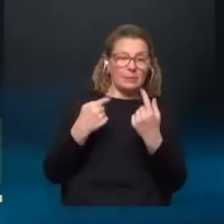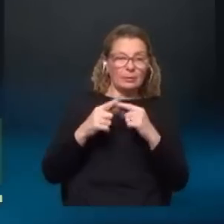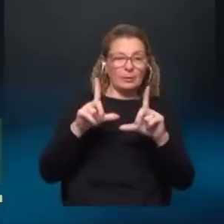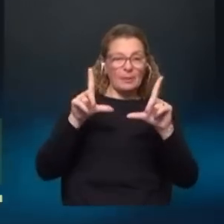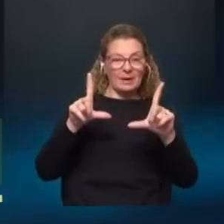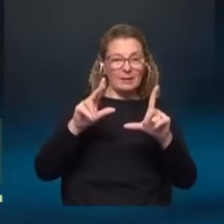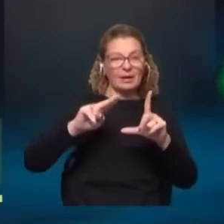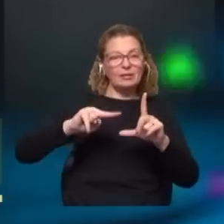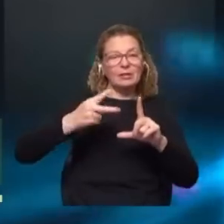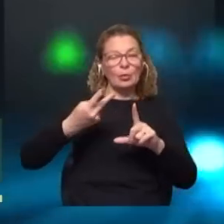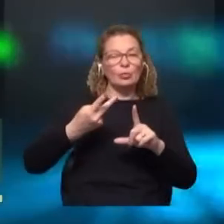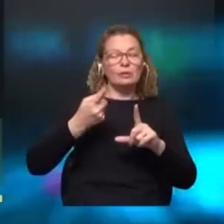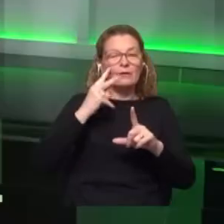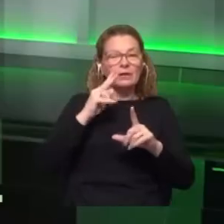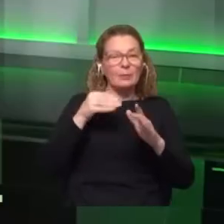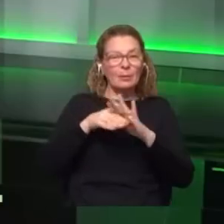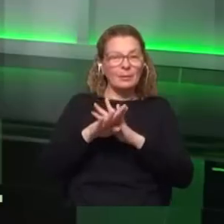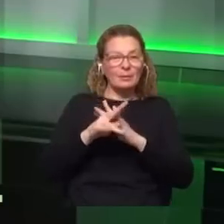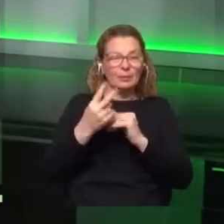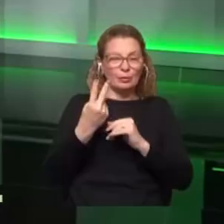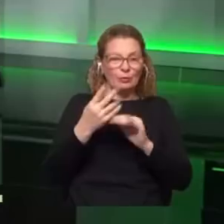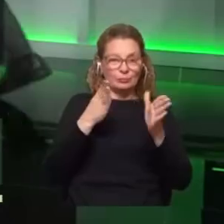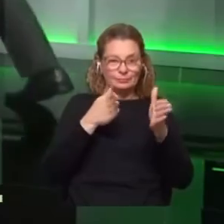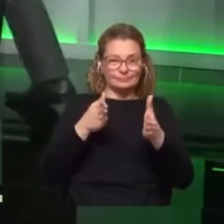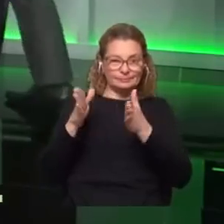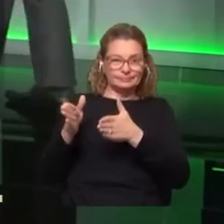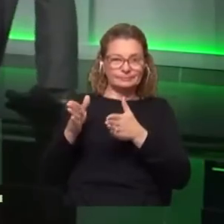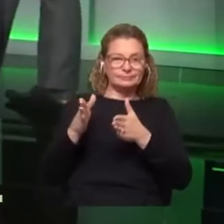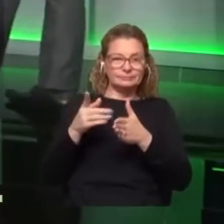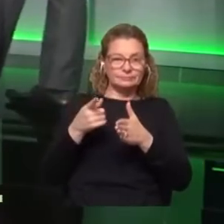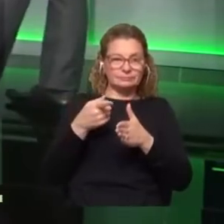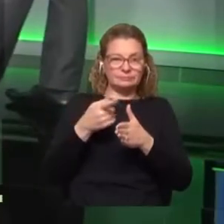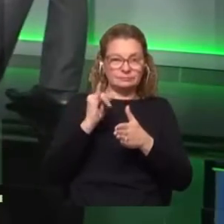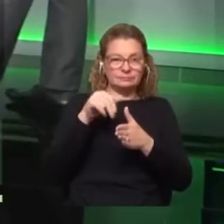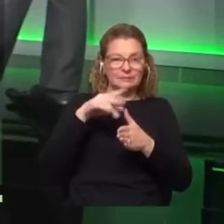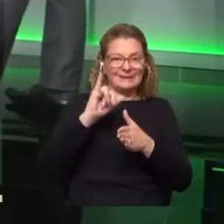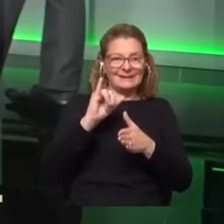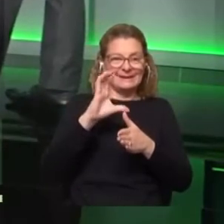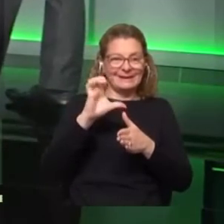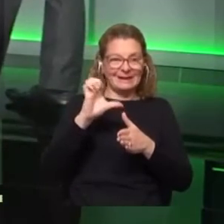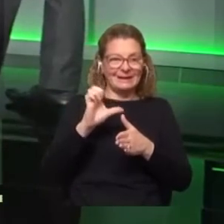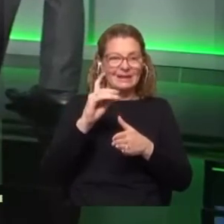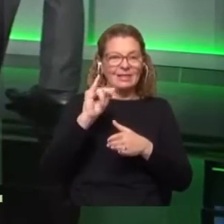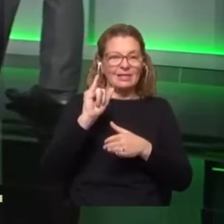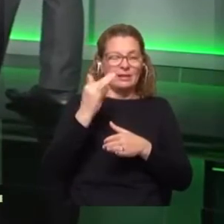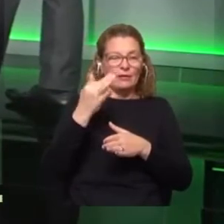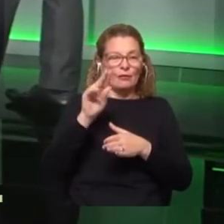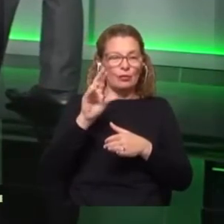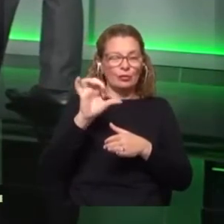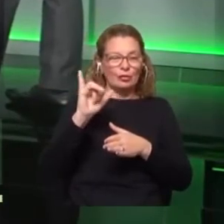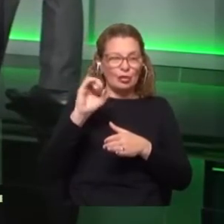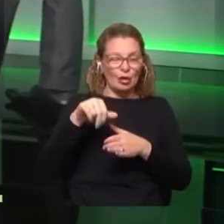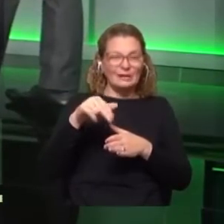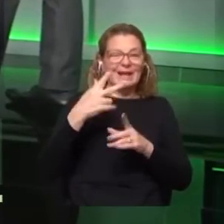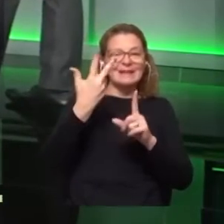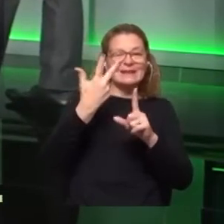a la siguiente placa vamos a meternos con dos indicadores sí que es lo que se llama índice de difusión básicamente la cámara lo que hace es